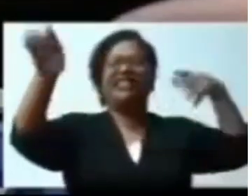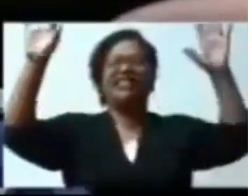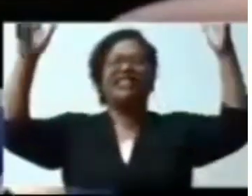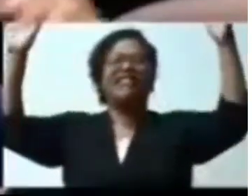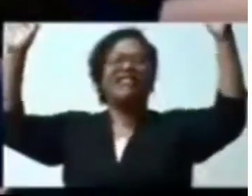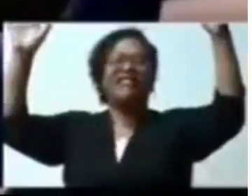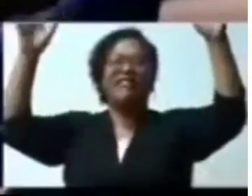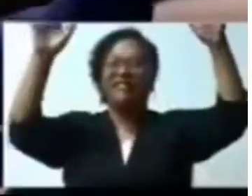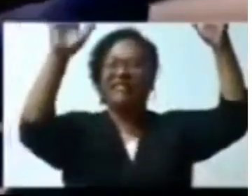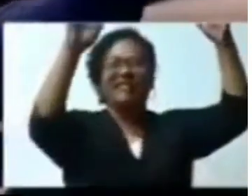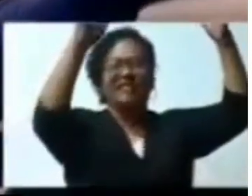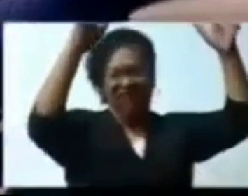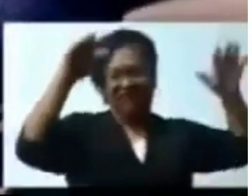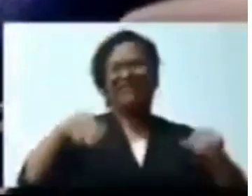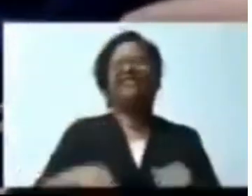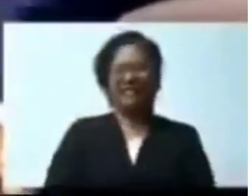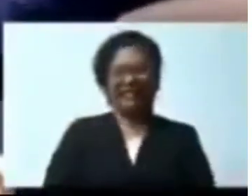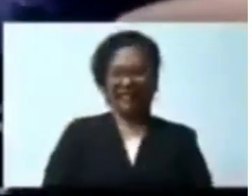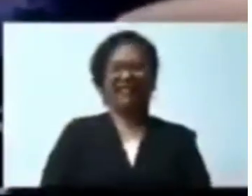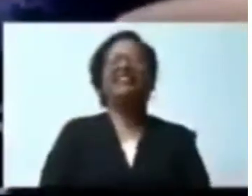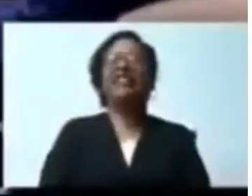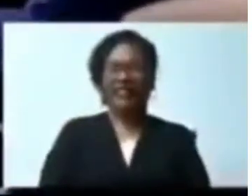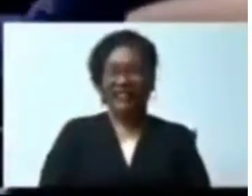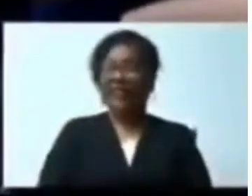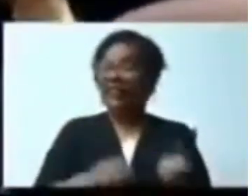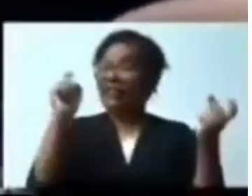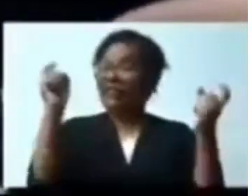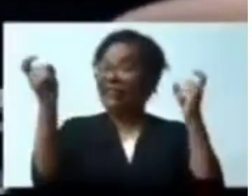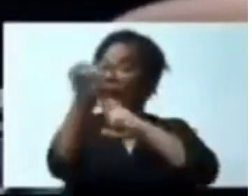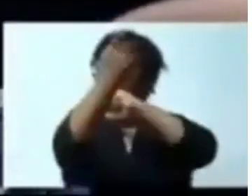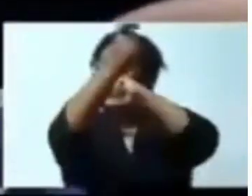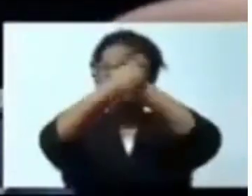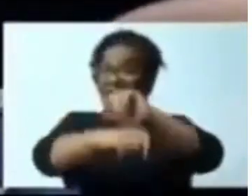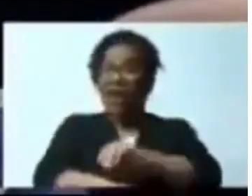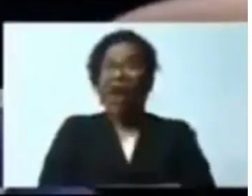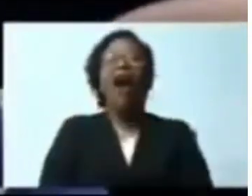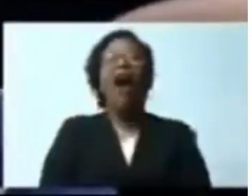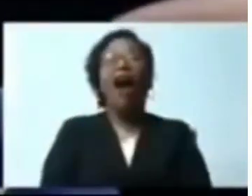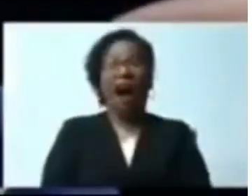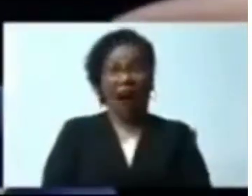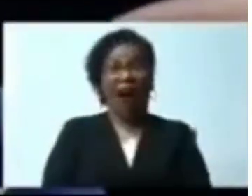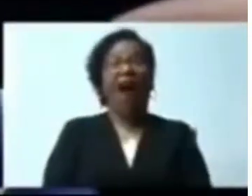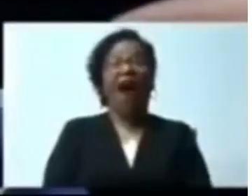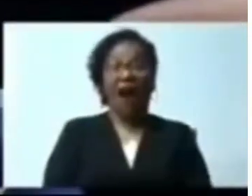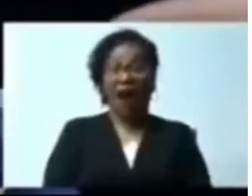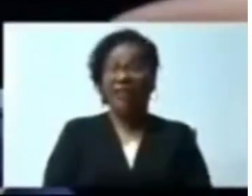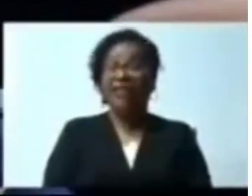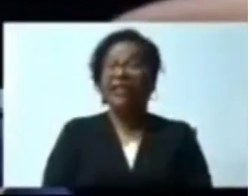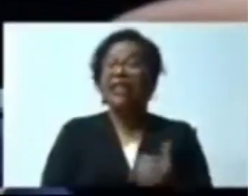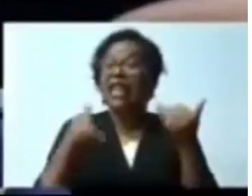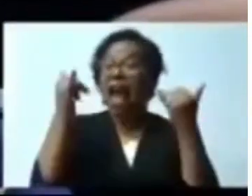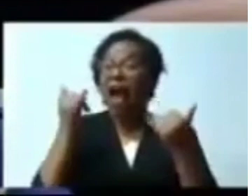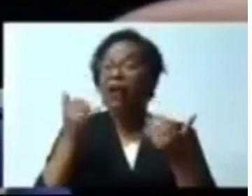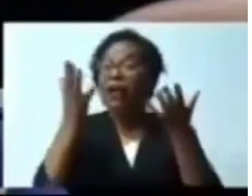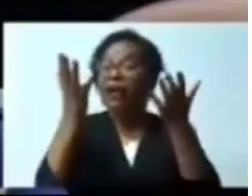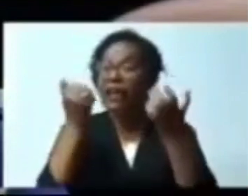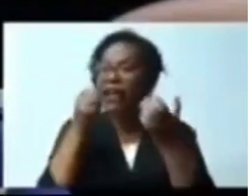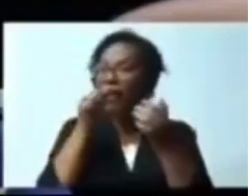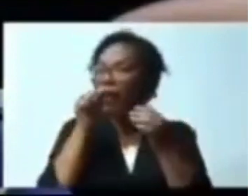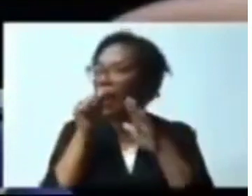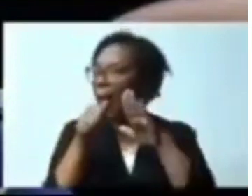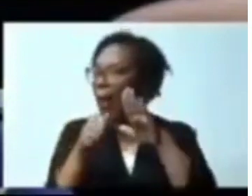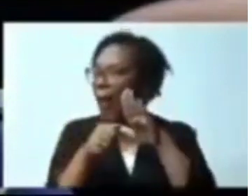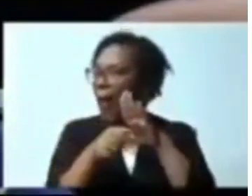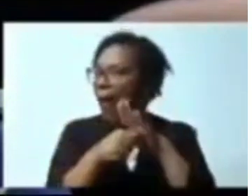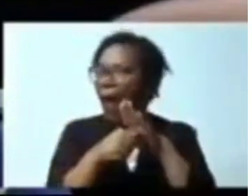gobierno del cambio. Un aplauso al gobierno del cambio. Y es que quieren ahora disfrazar los préstamos con reducción